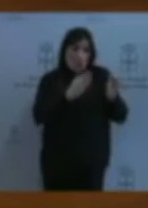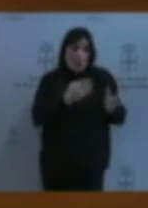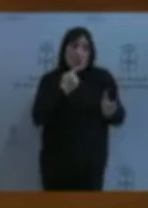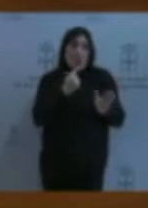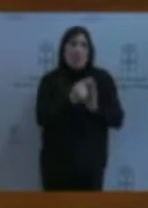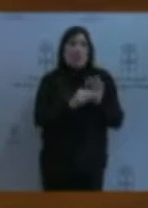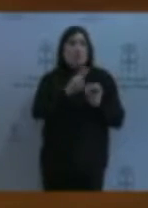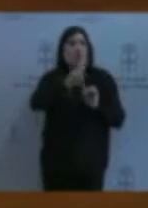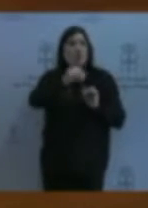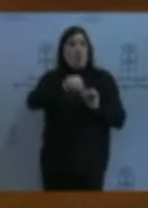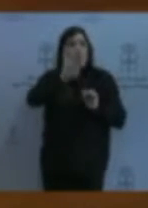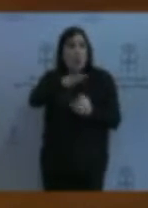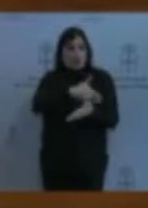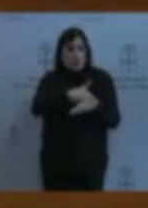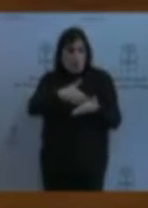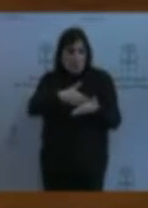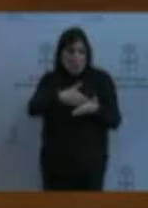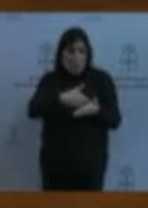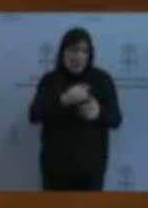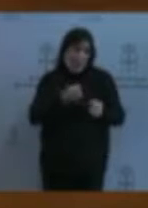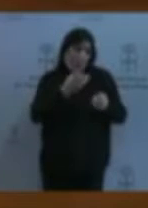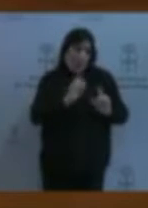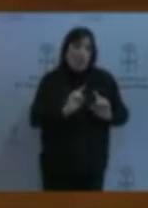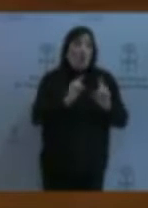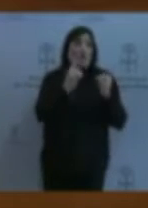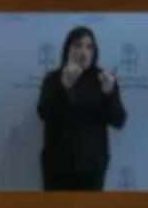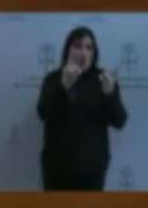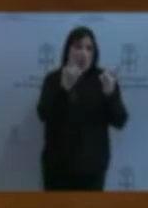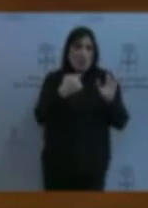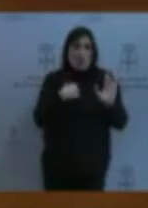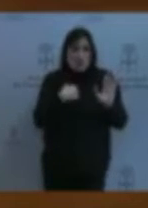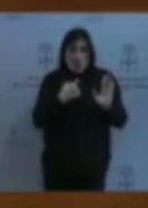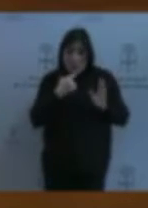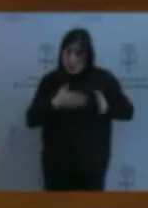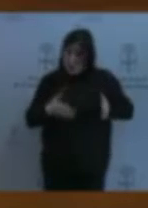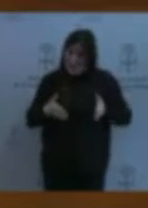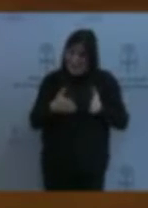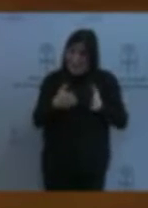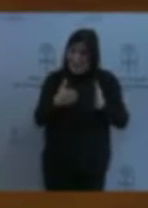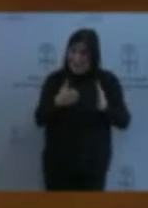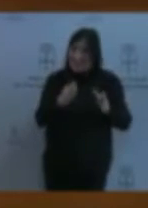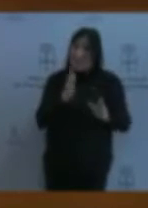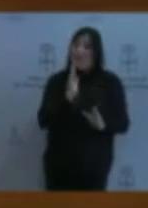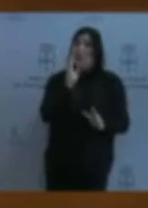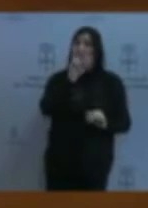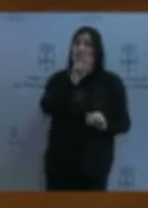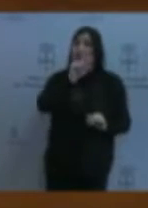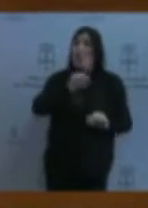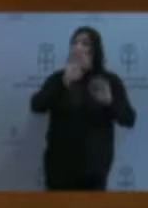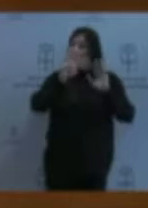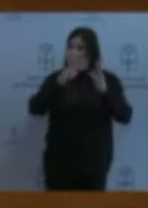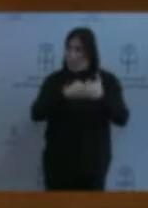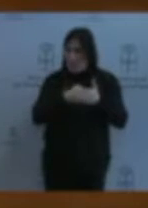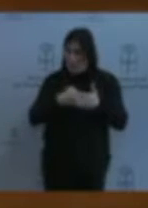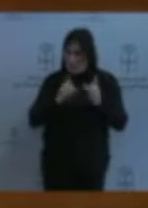información oficial. Yo ya he dado en carreteras 2,9. He mencionado también recientemente en una comunicación del